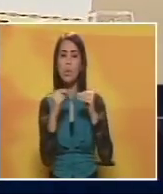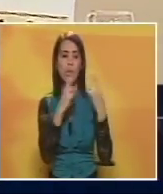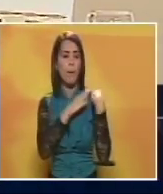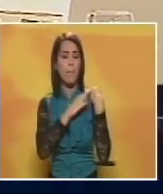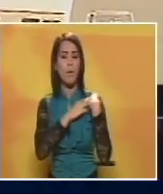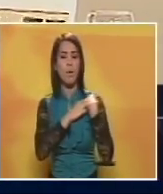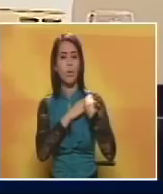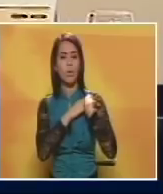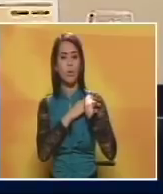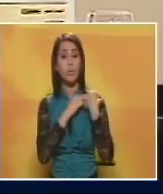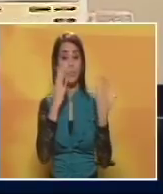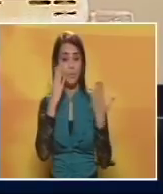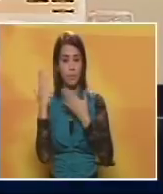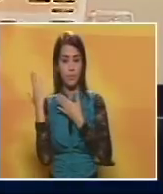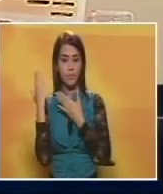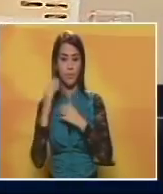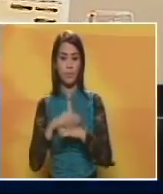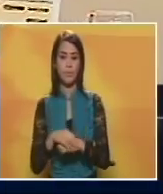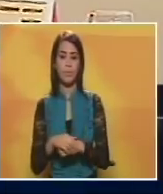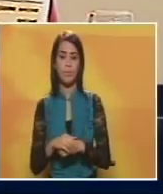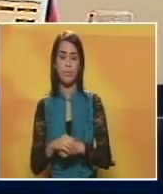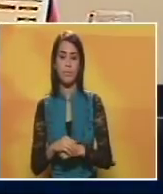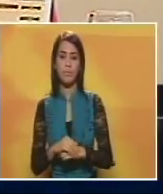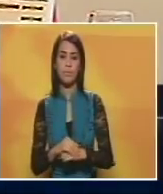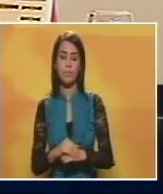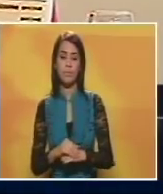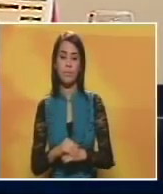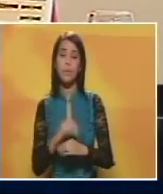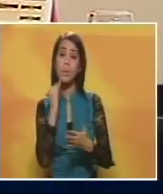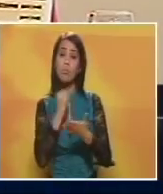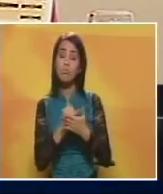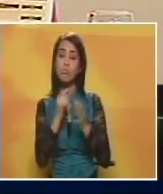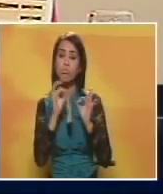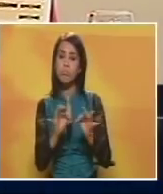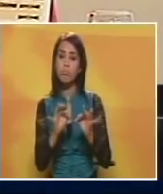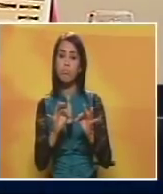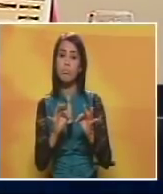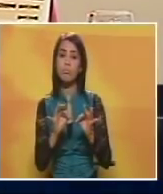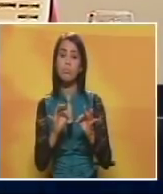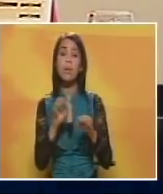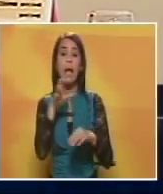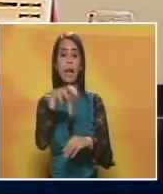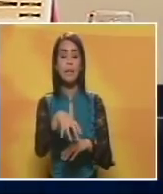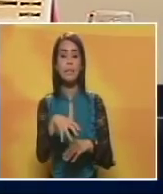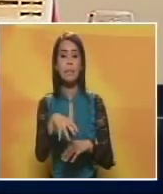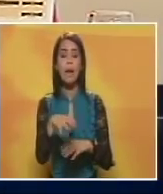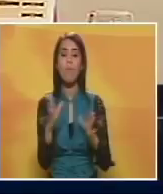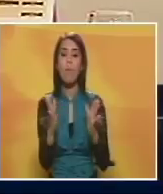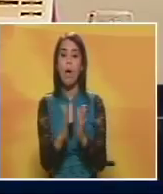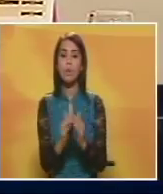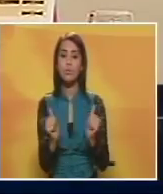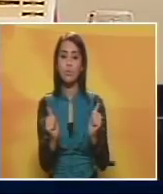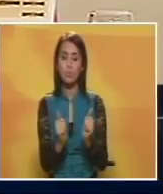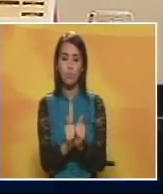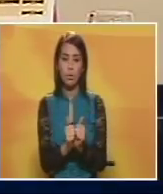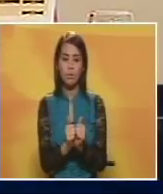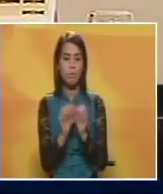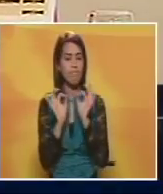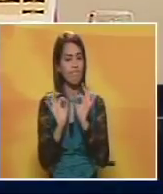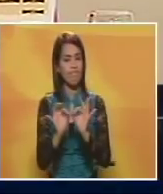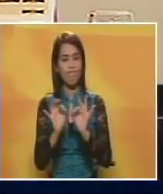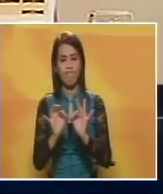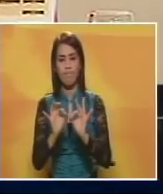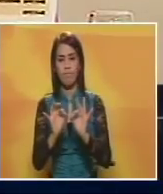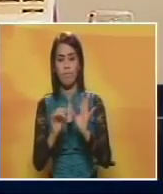formas. Esta es la boleta de una circunscripción en el estado Anzoátegui, que es como una boleta típica. Tiene